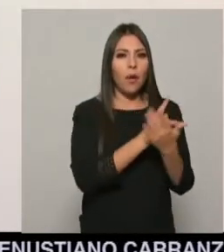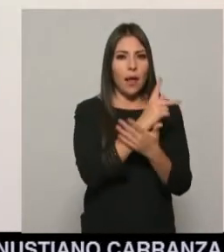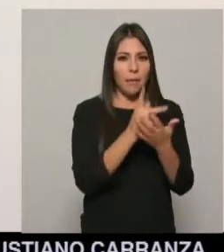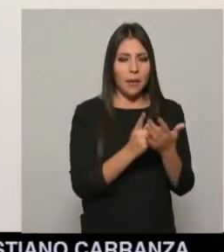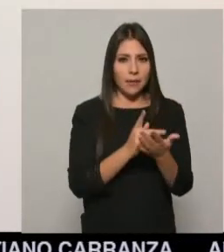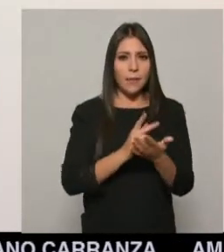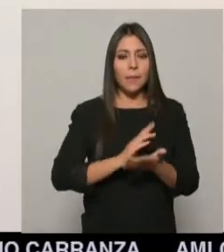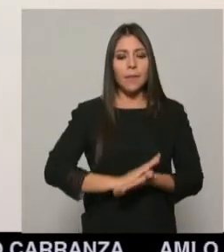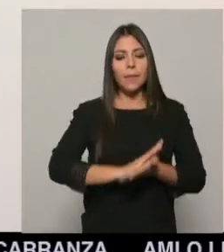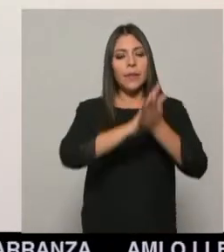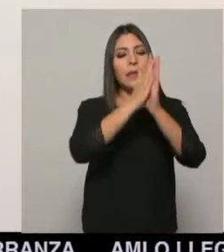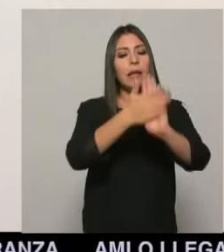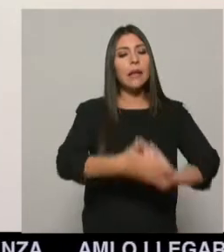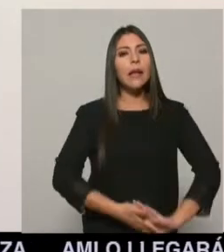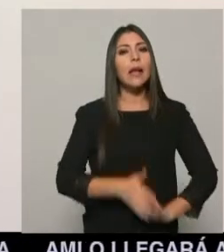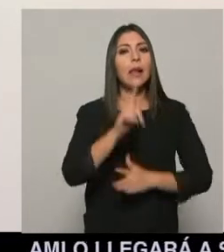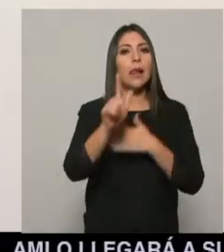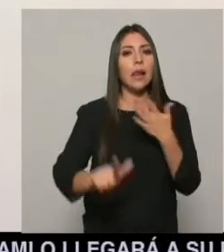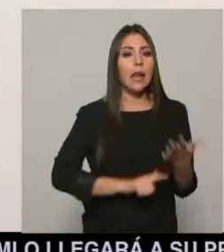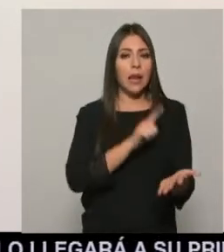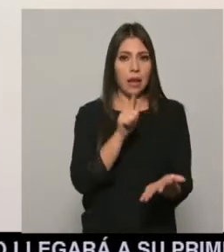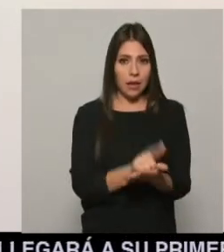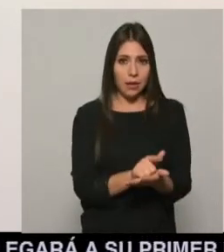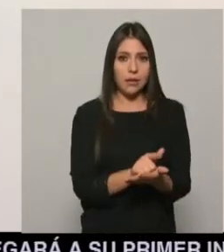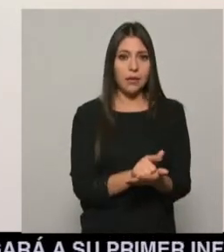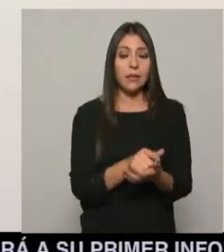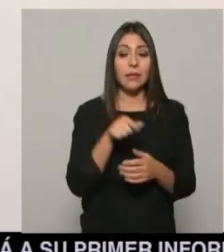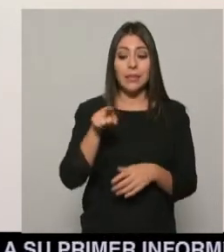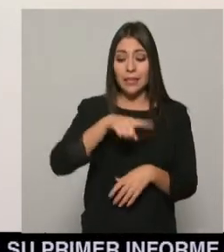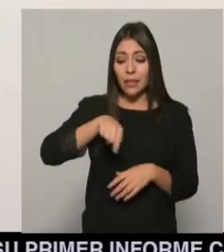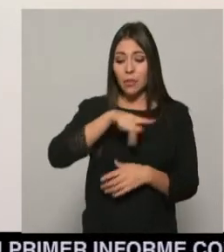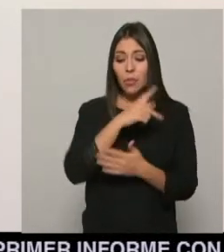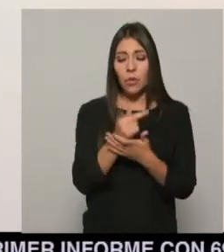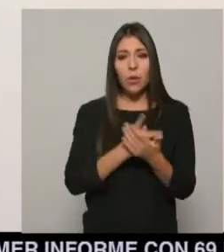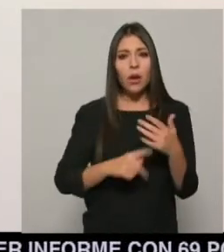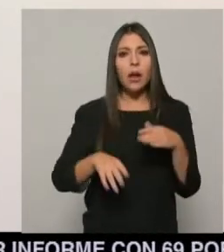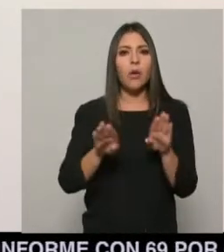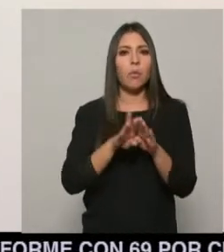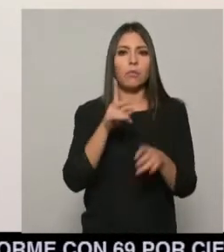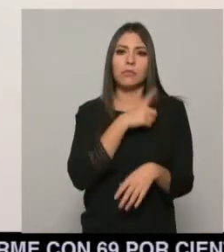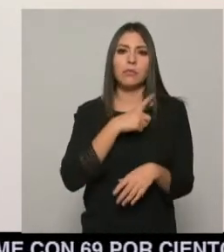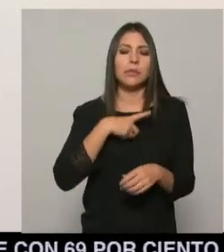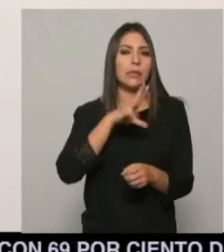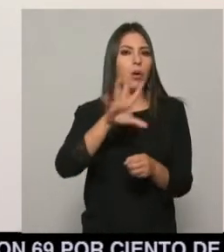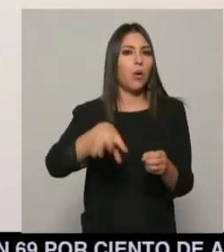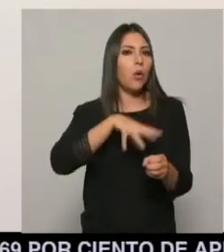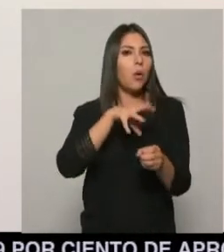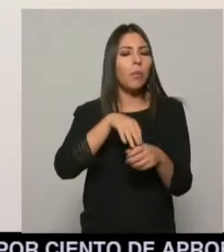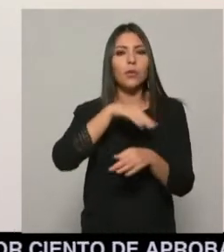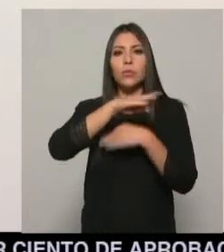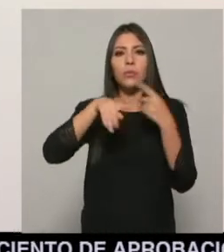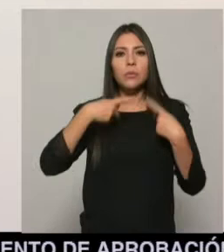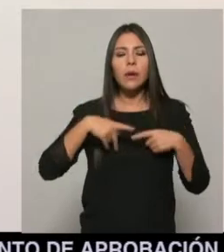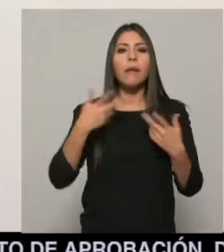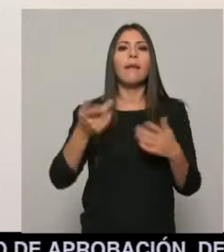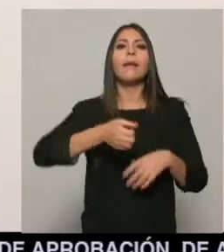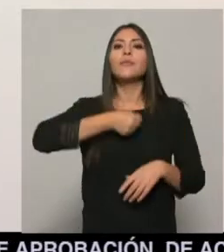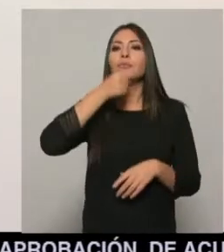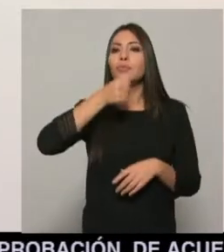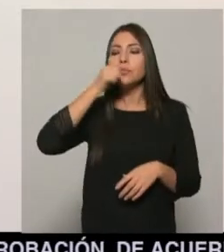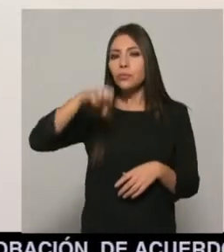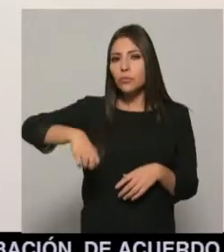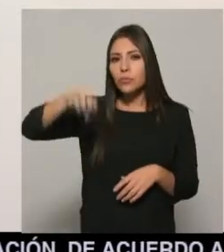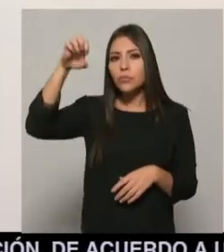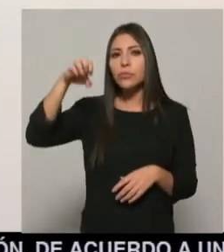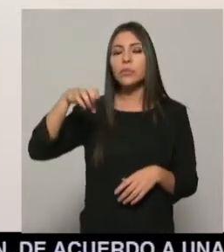leyes garantizaban que los programas no tuvieran discrecionalidad, sino fueran universales y llegaran a todos, el de adultos mayores, el de niños